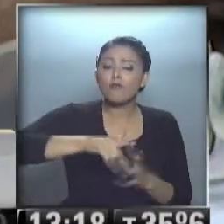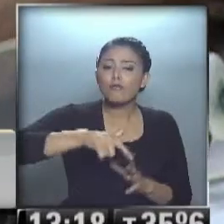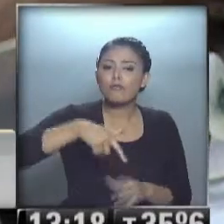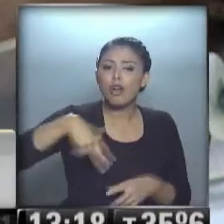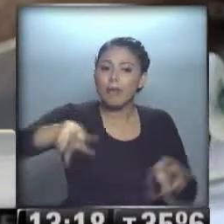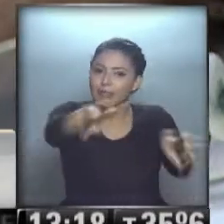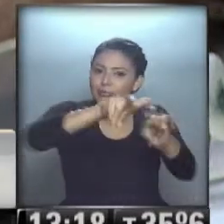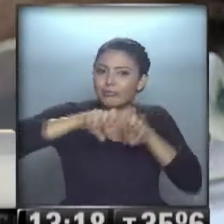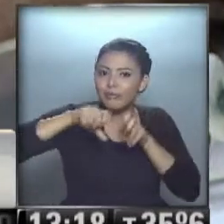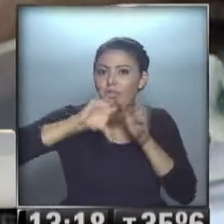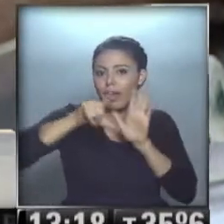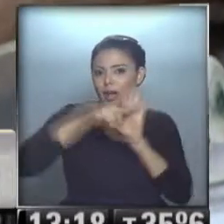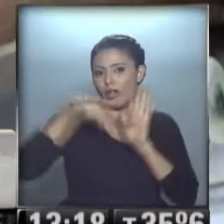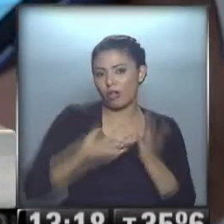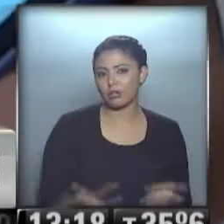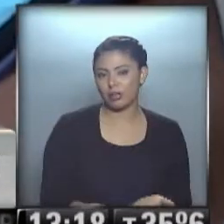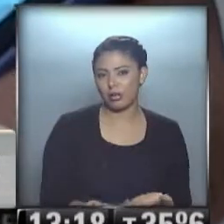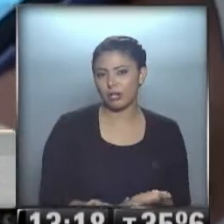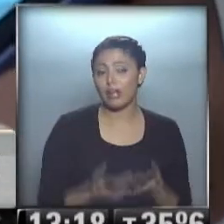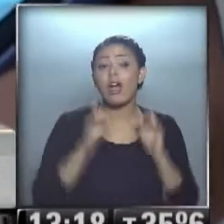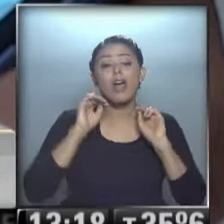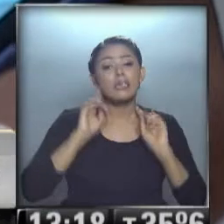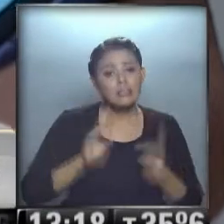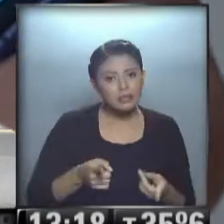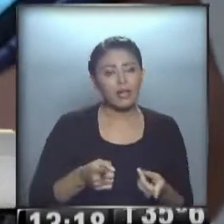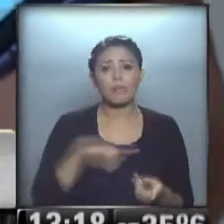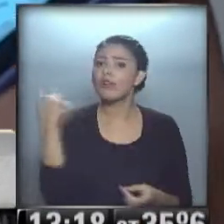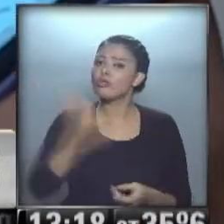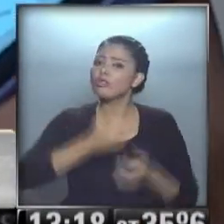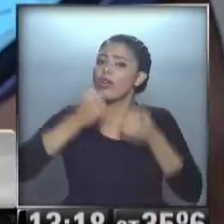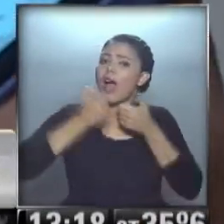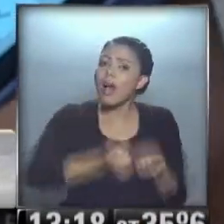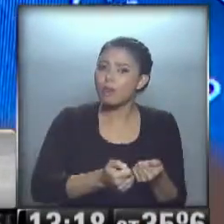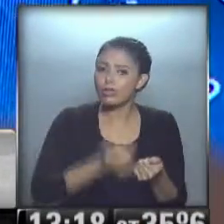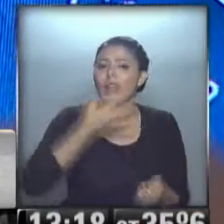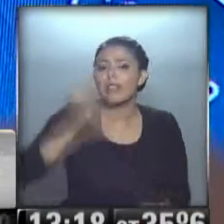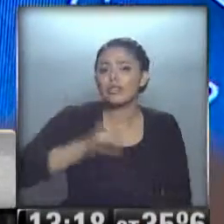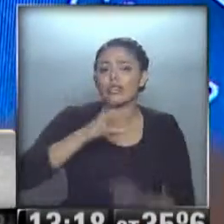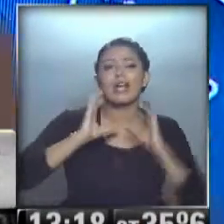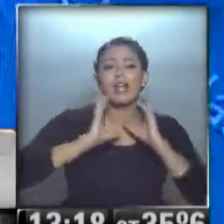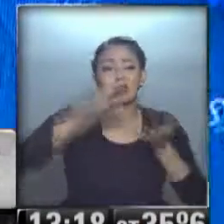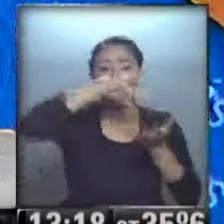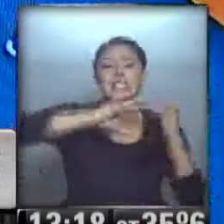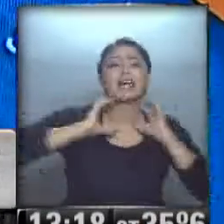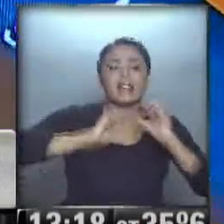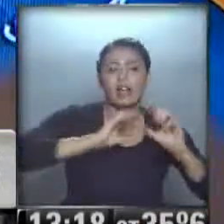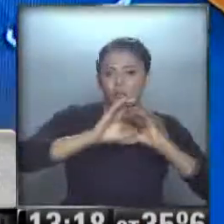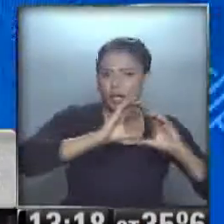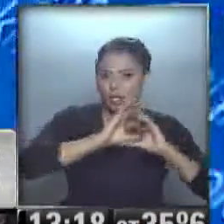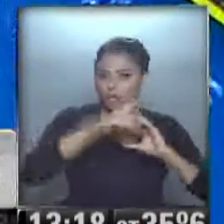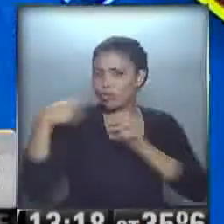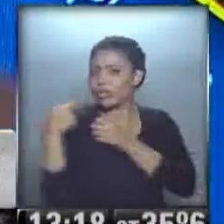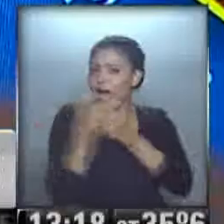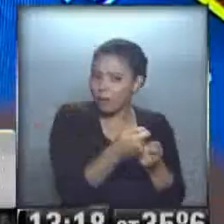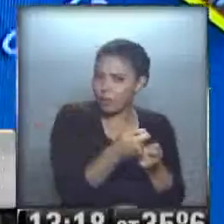servicio que no brindaban y acompañamos muy firmemente la decisión de la secretaría de comunicaciones en este sentido porque